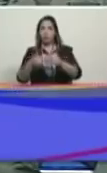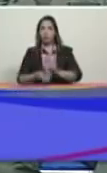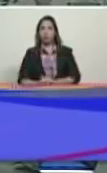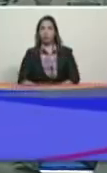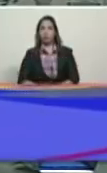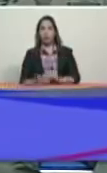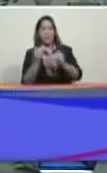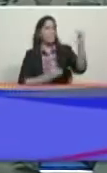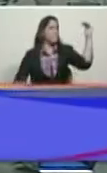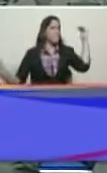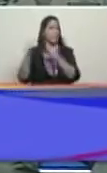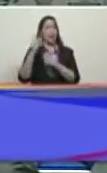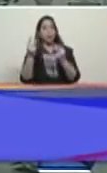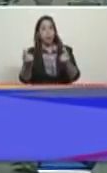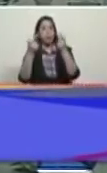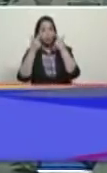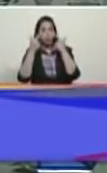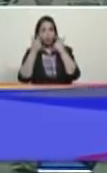máxima alerta